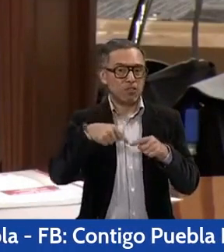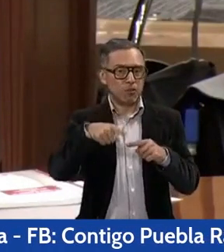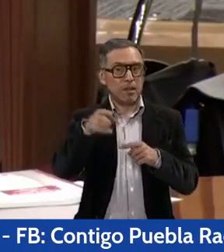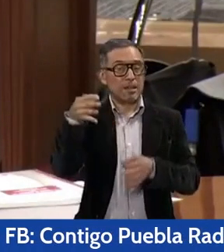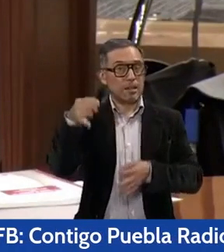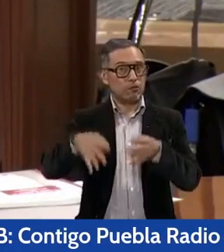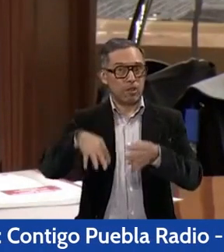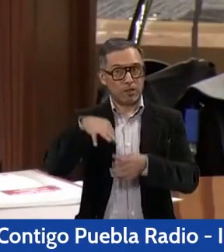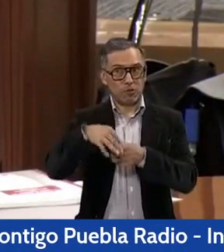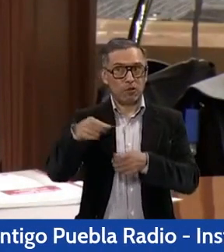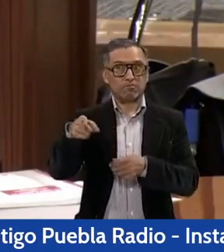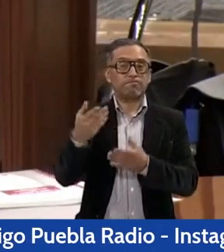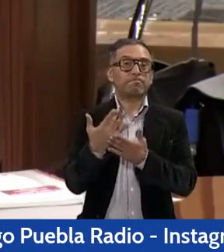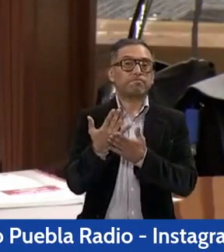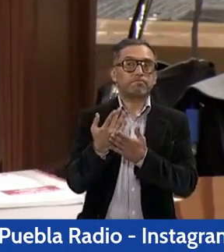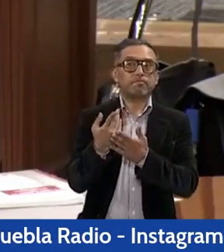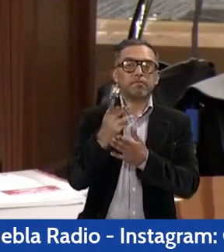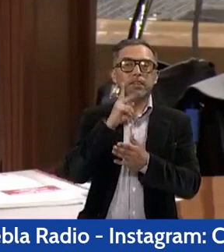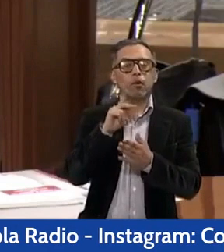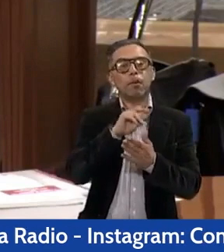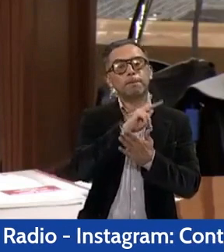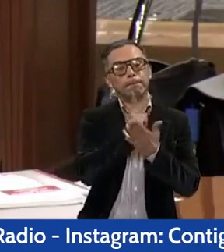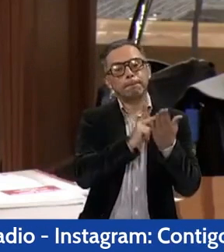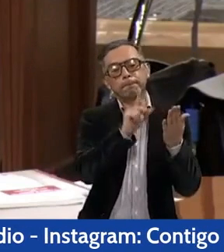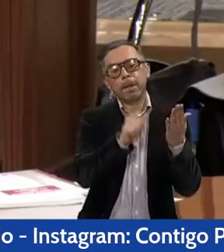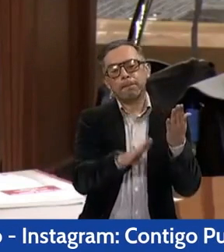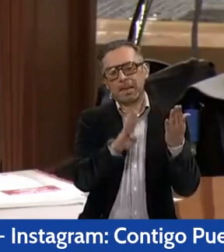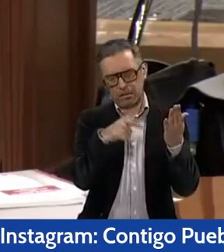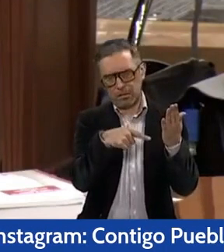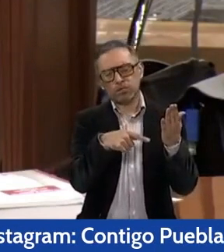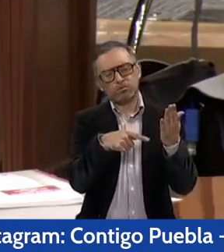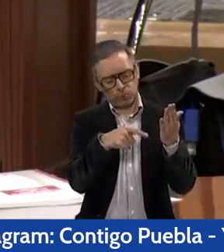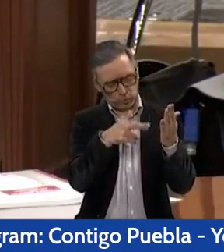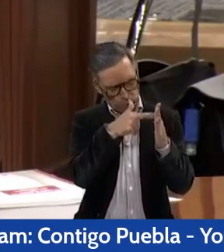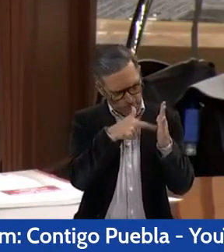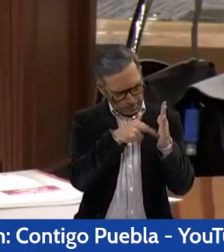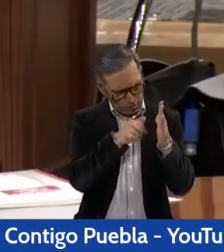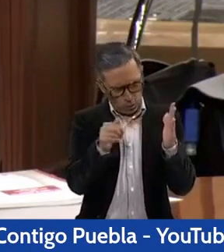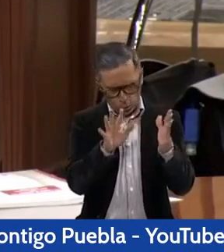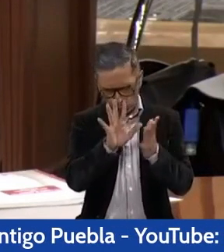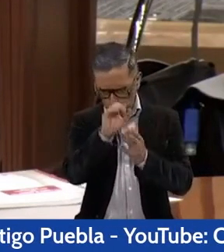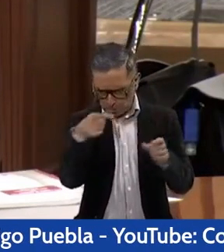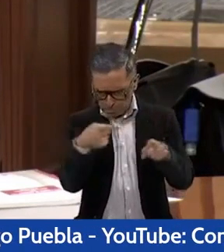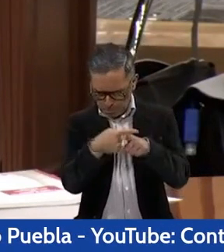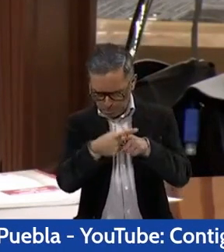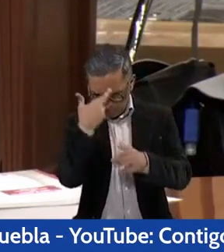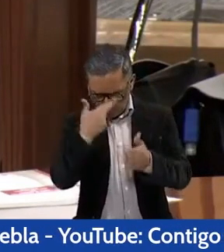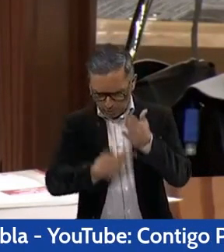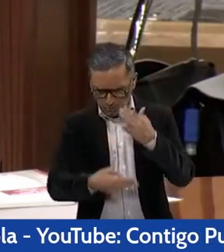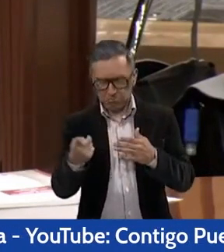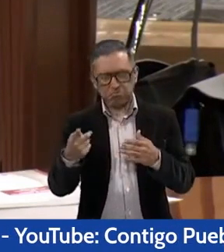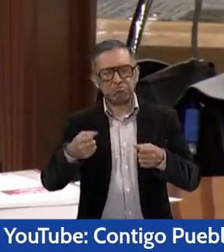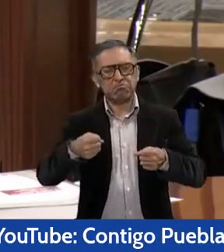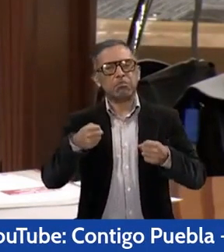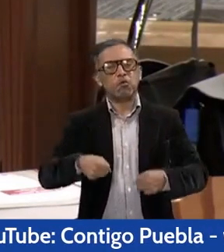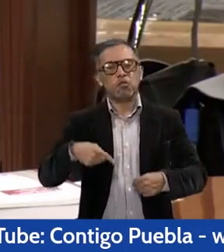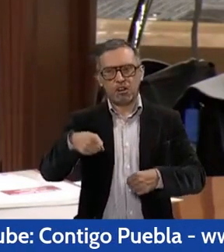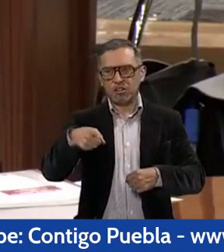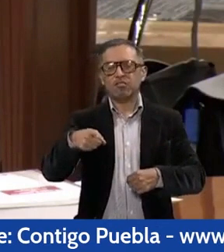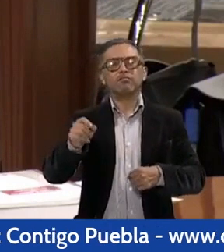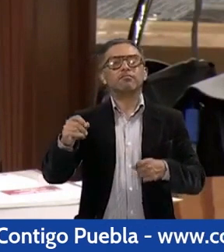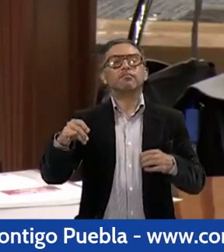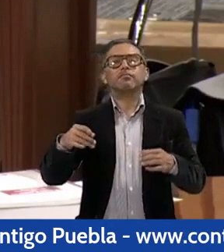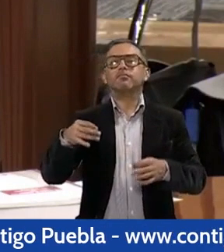sobre la aplicación de normas del Plan B que implican violaciones a la Constitución se ratifique la solvencia y la